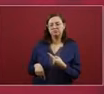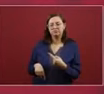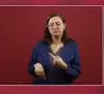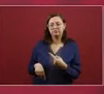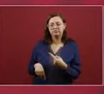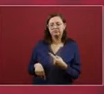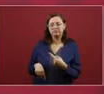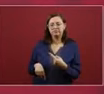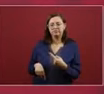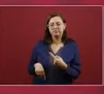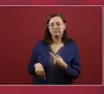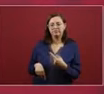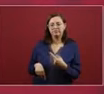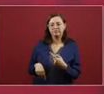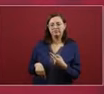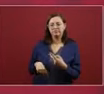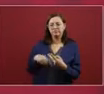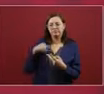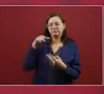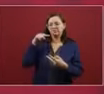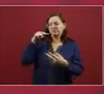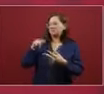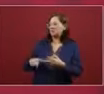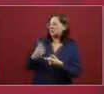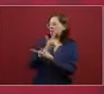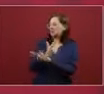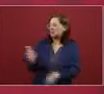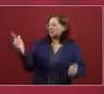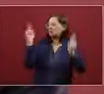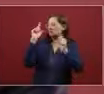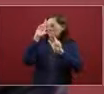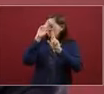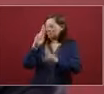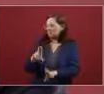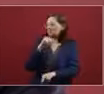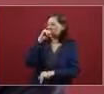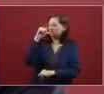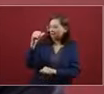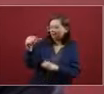no son respetuosos de la libertad.